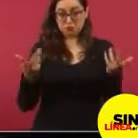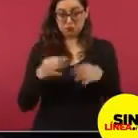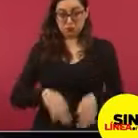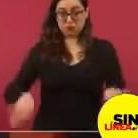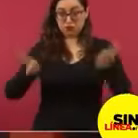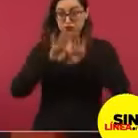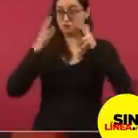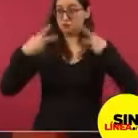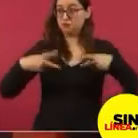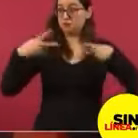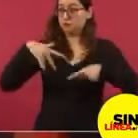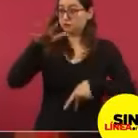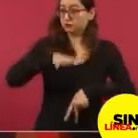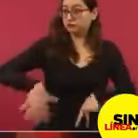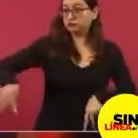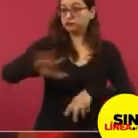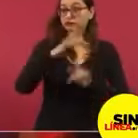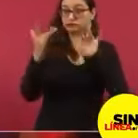Y